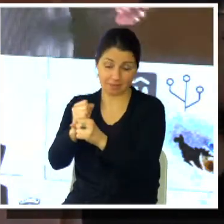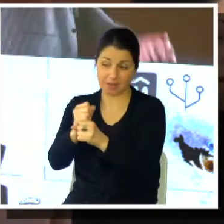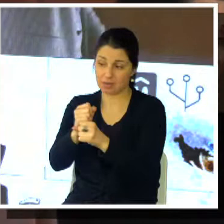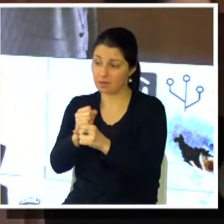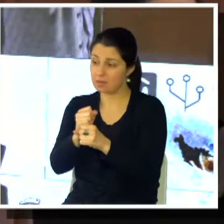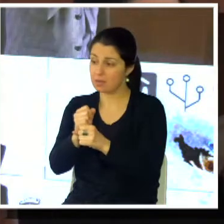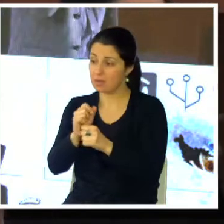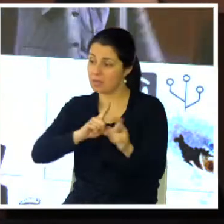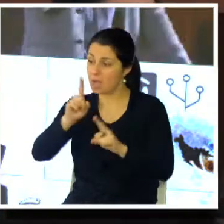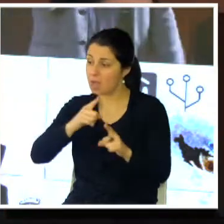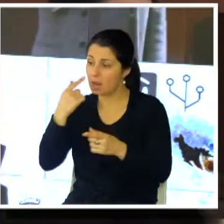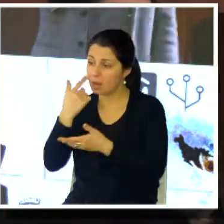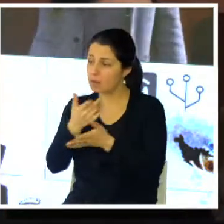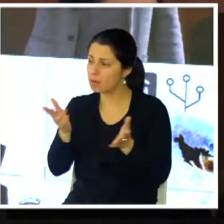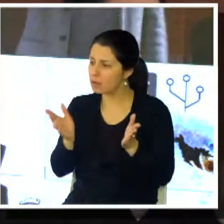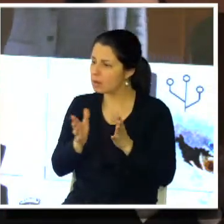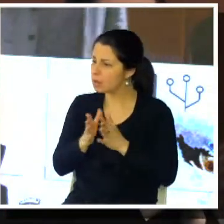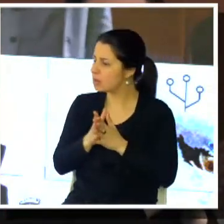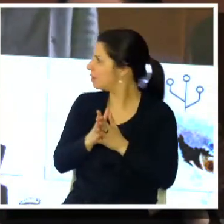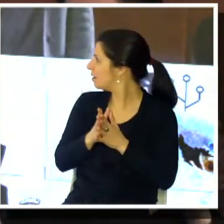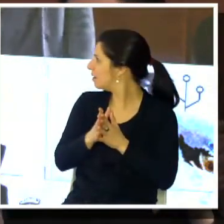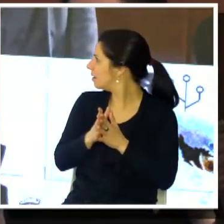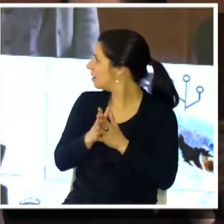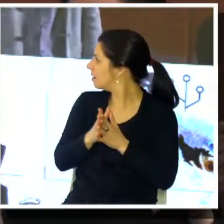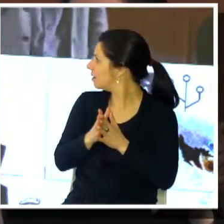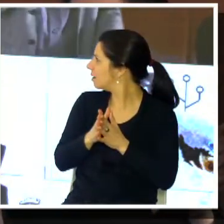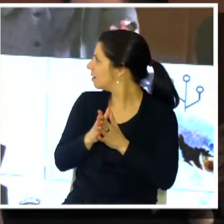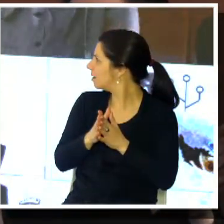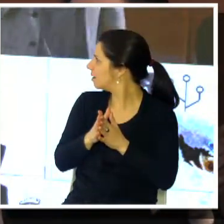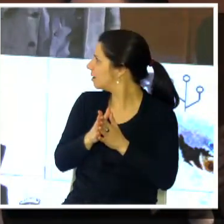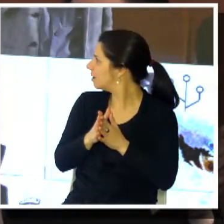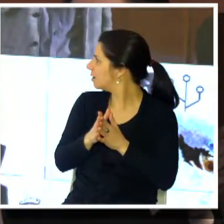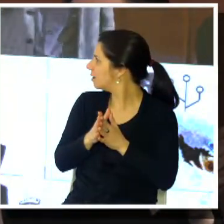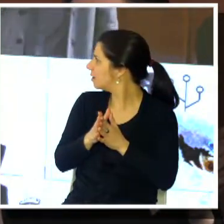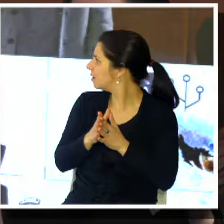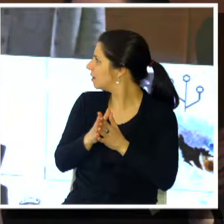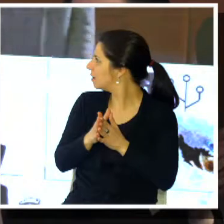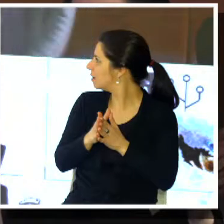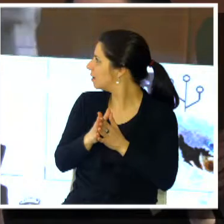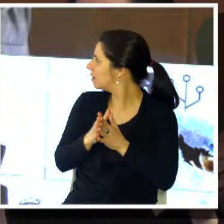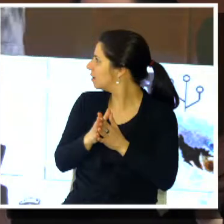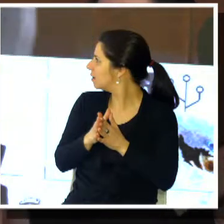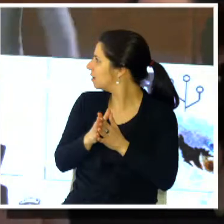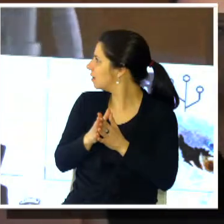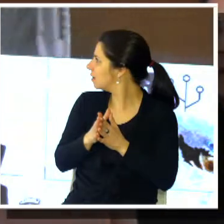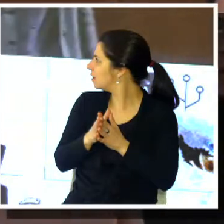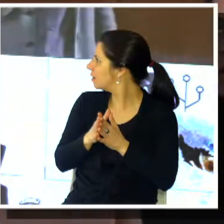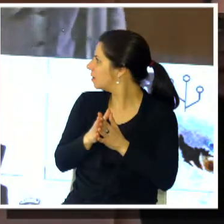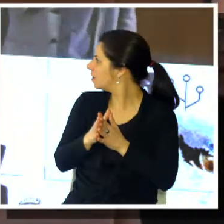hay algunas, la IEEE 802.15.4, 3GPP, la Narrowband y el ETM, que ahora va a hablar